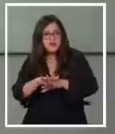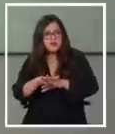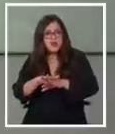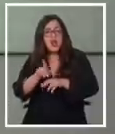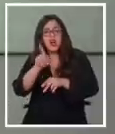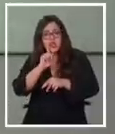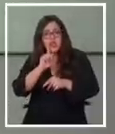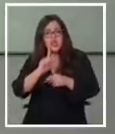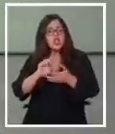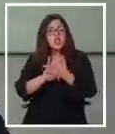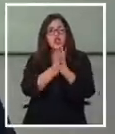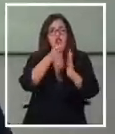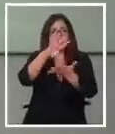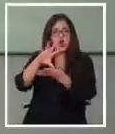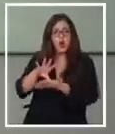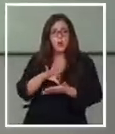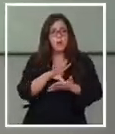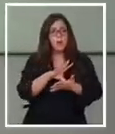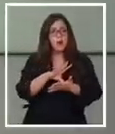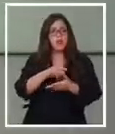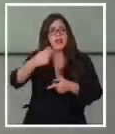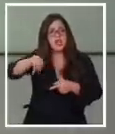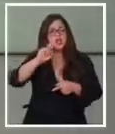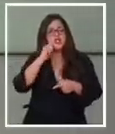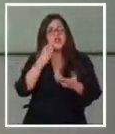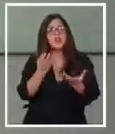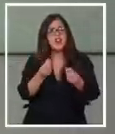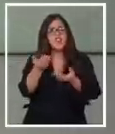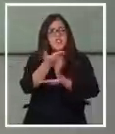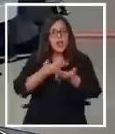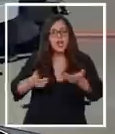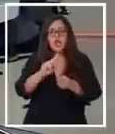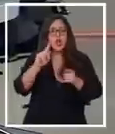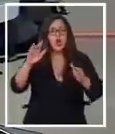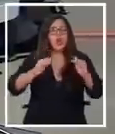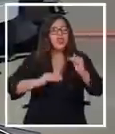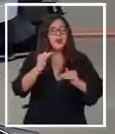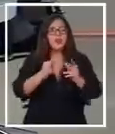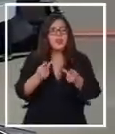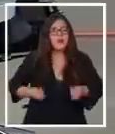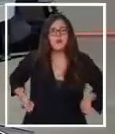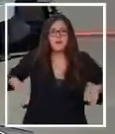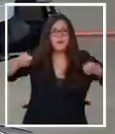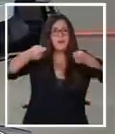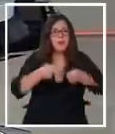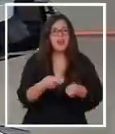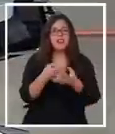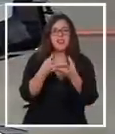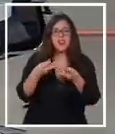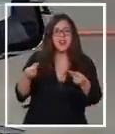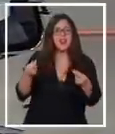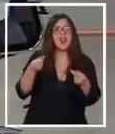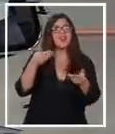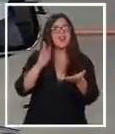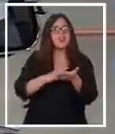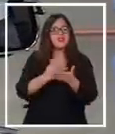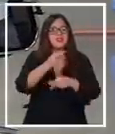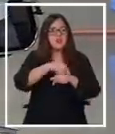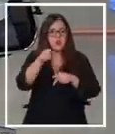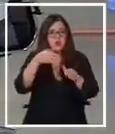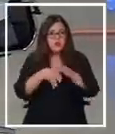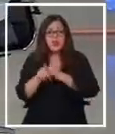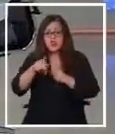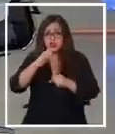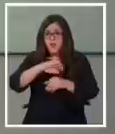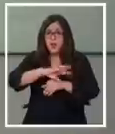todos y tiene un estado de bienestar en donde no depende la cantidad de plata que tengas en el bolsillo y la calidad de la salud a la que accede es parte